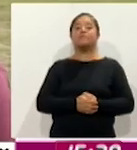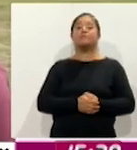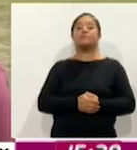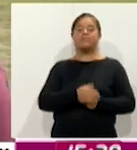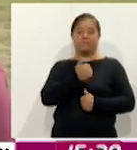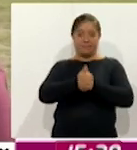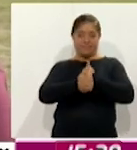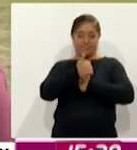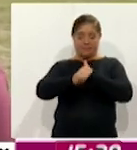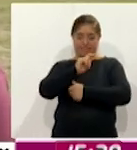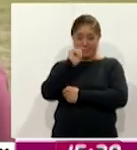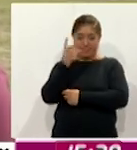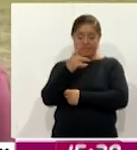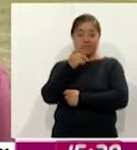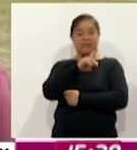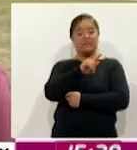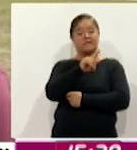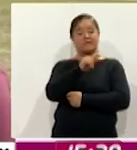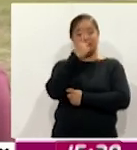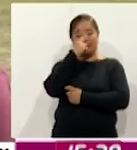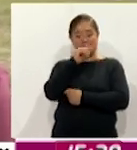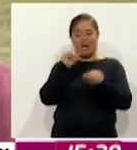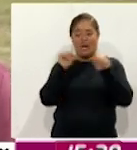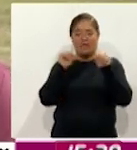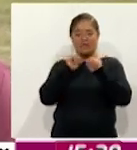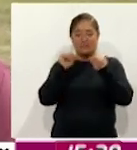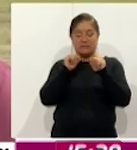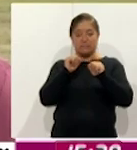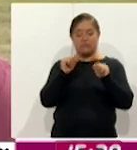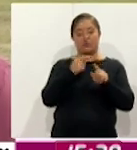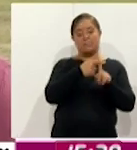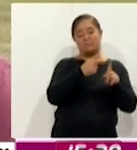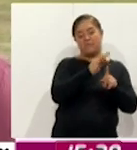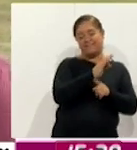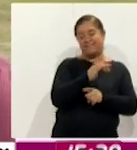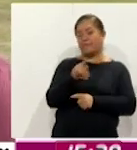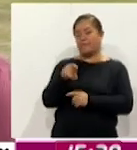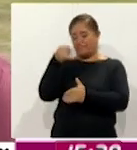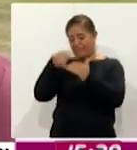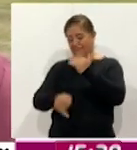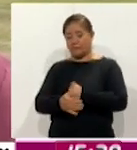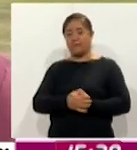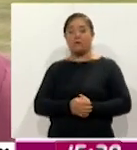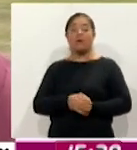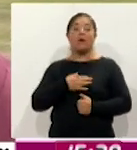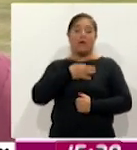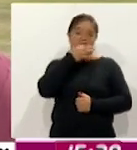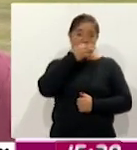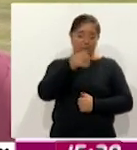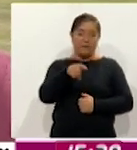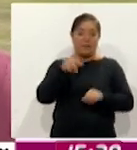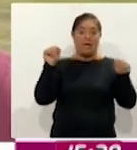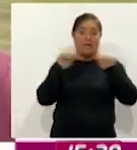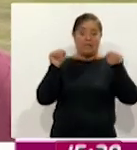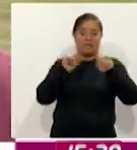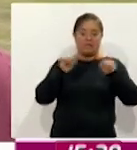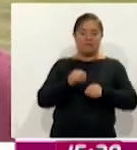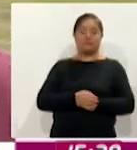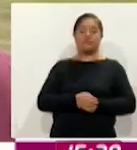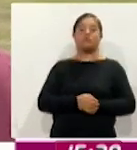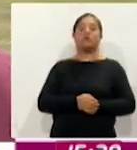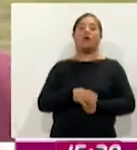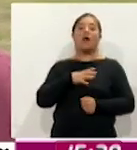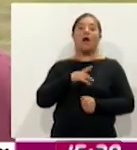para atletismo de medio fondo y fondo. Y además decirles que en atletismo de medio fondo y fondo